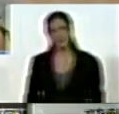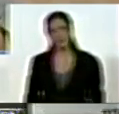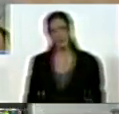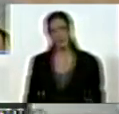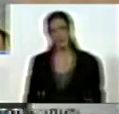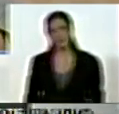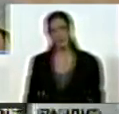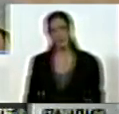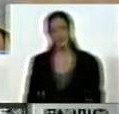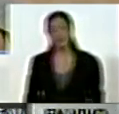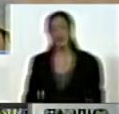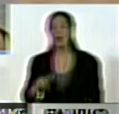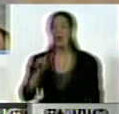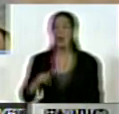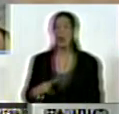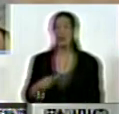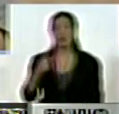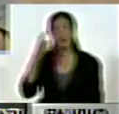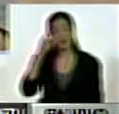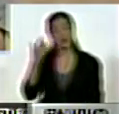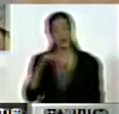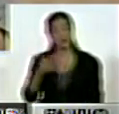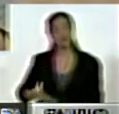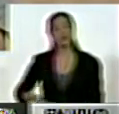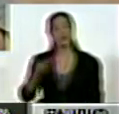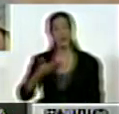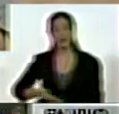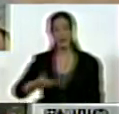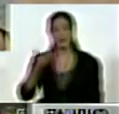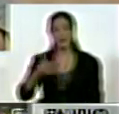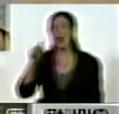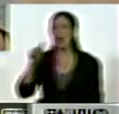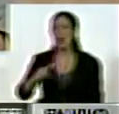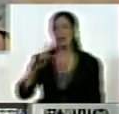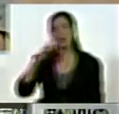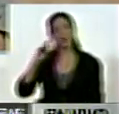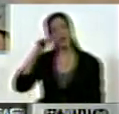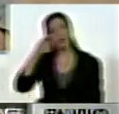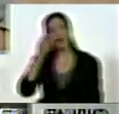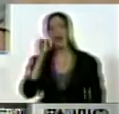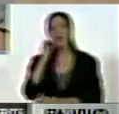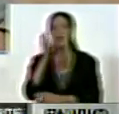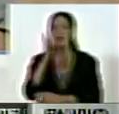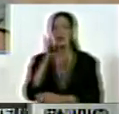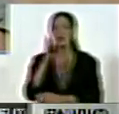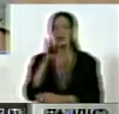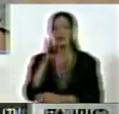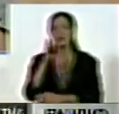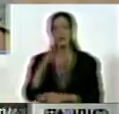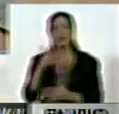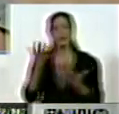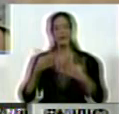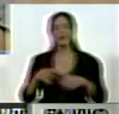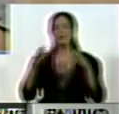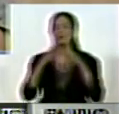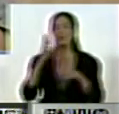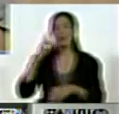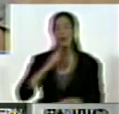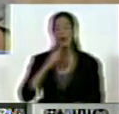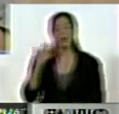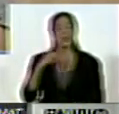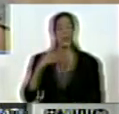Hoy estamos además en una fecha histórica. Estamos conmemorando el Congreso de Angostura y el